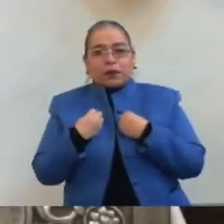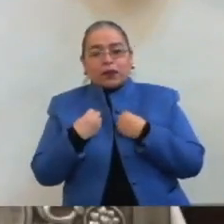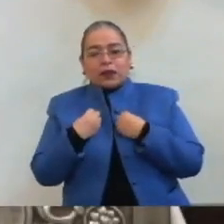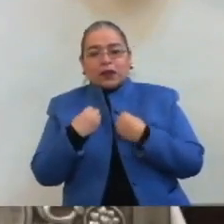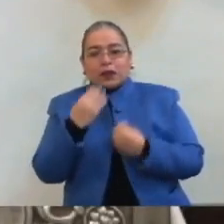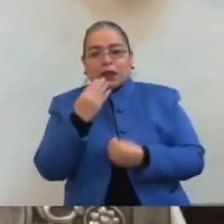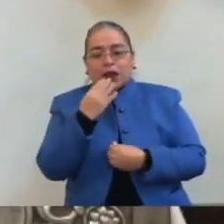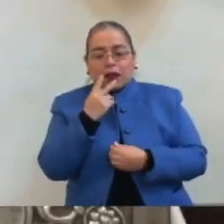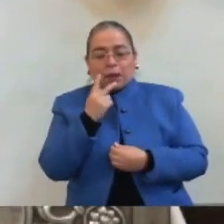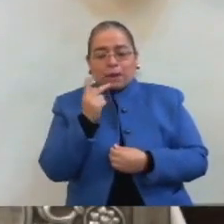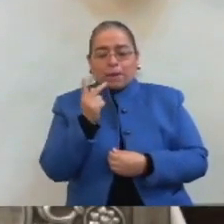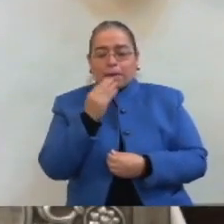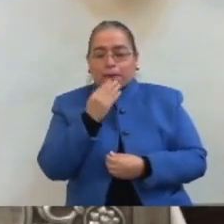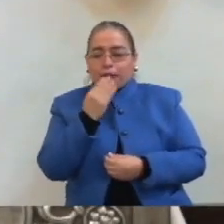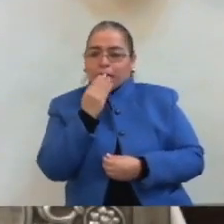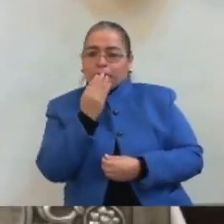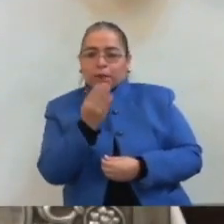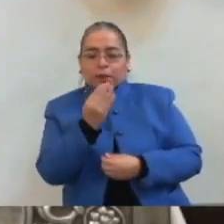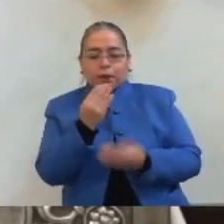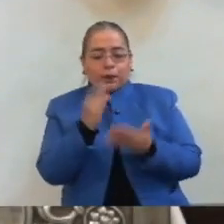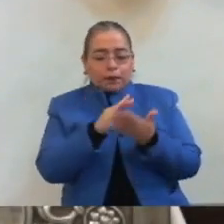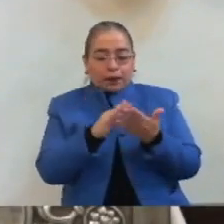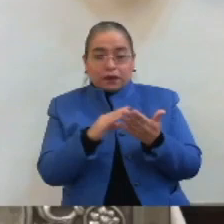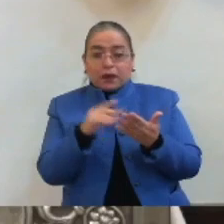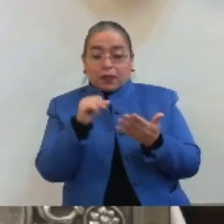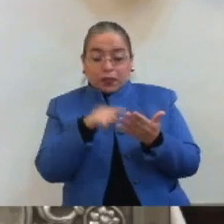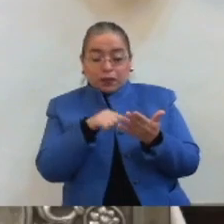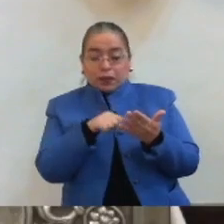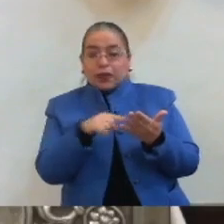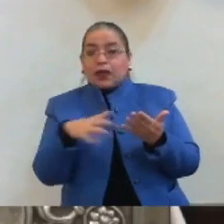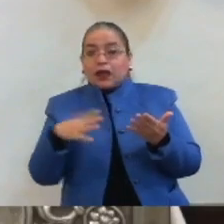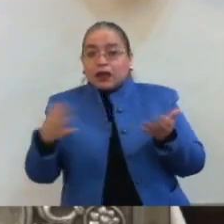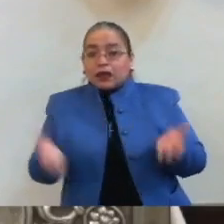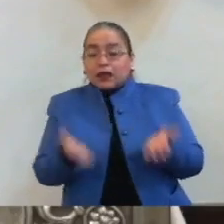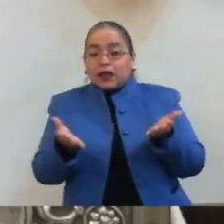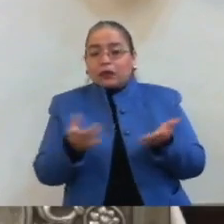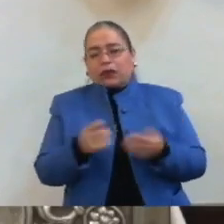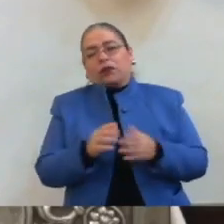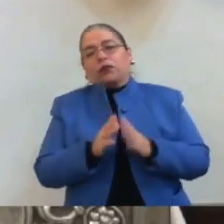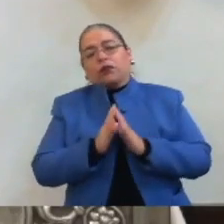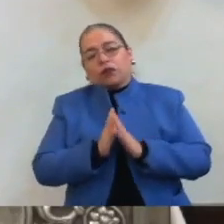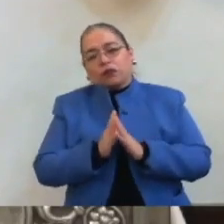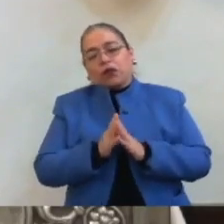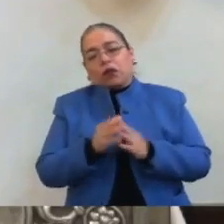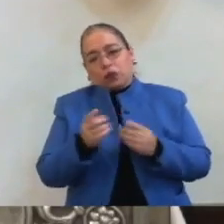palabra de dios les animo a leerla